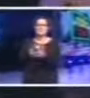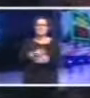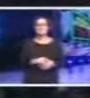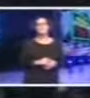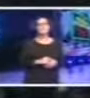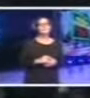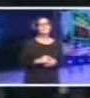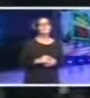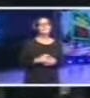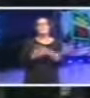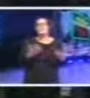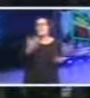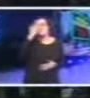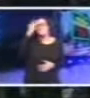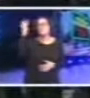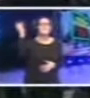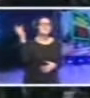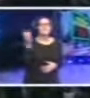cantar por